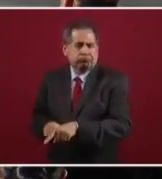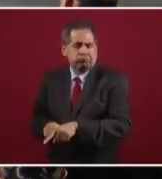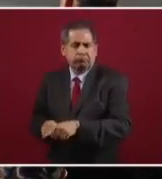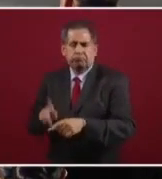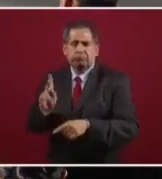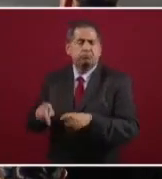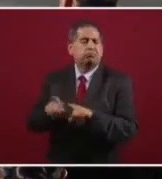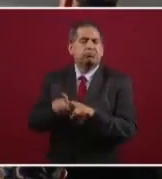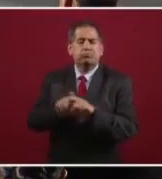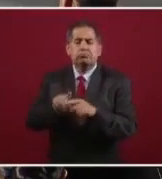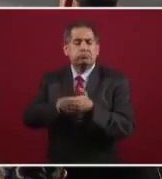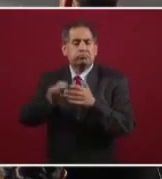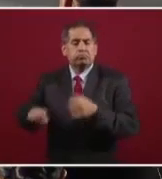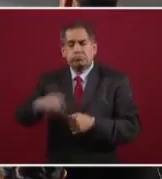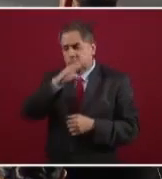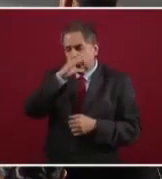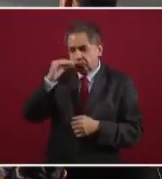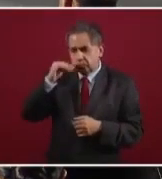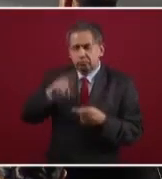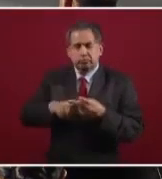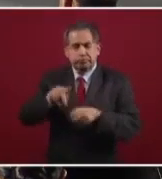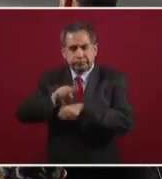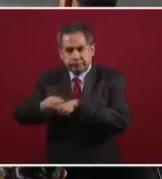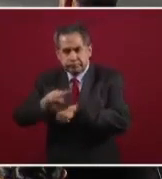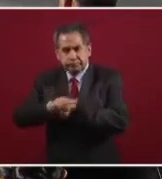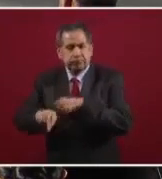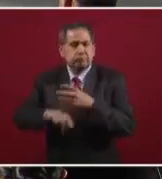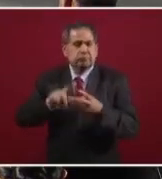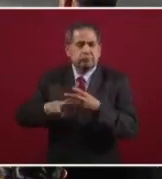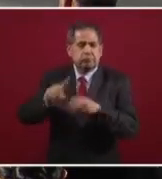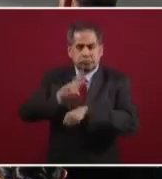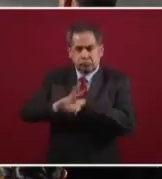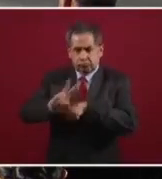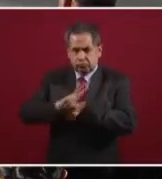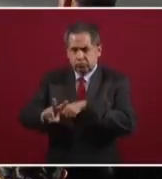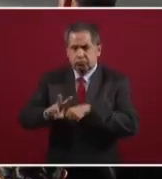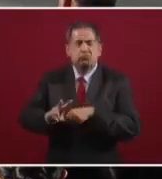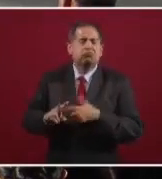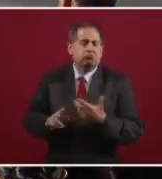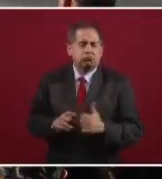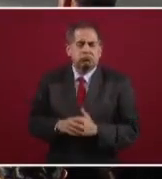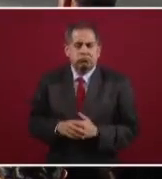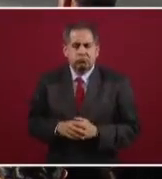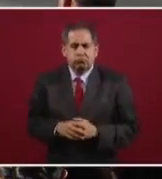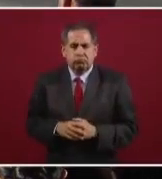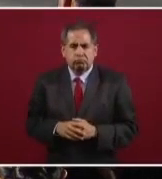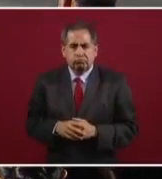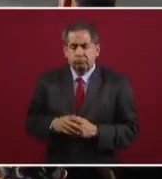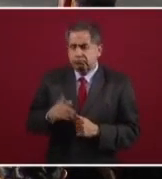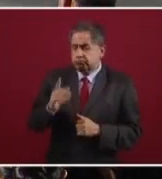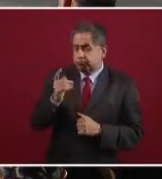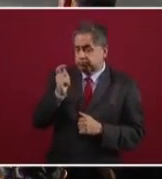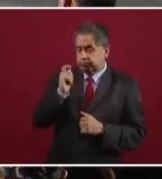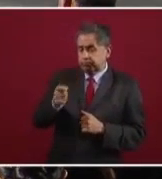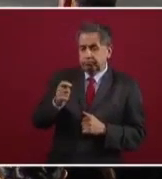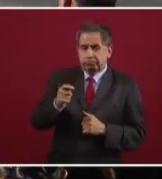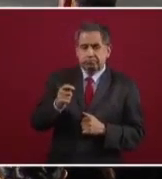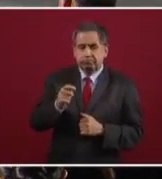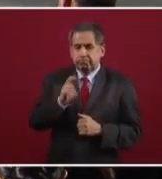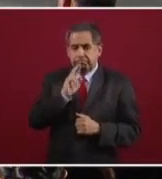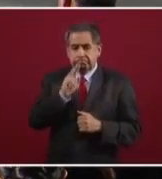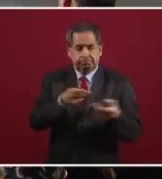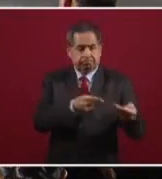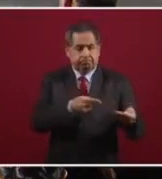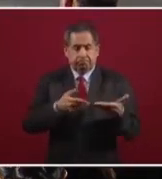como aquellos en Cuba, en Nicaragua y en Venezuela. De acuerdo con un